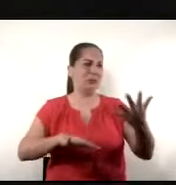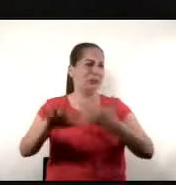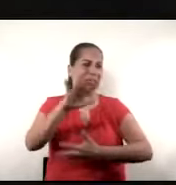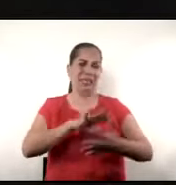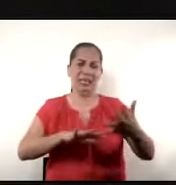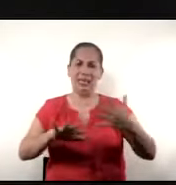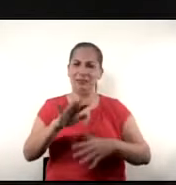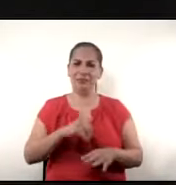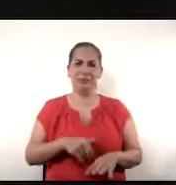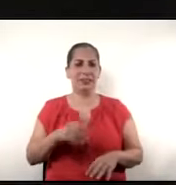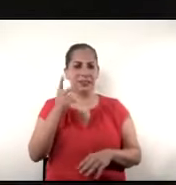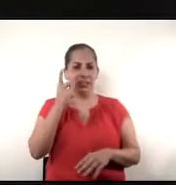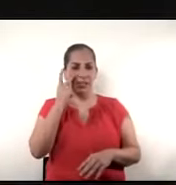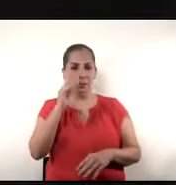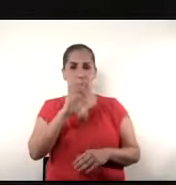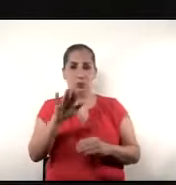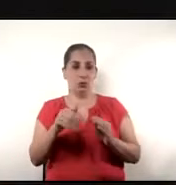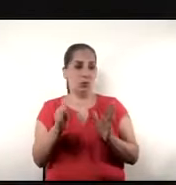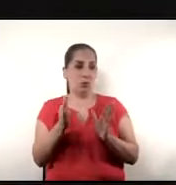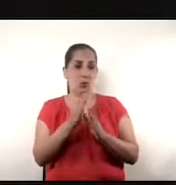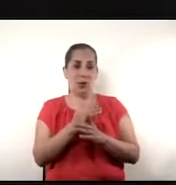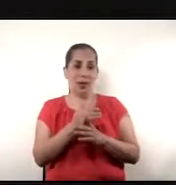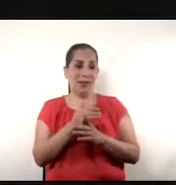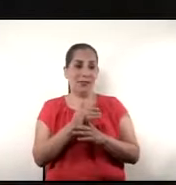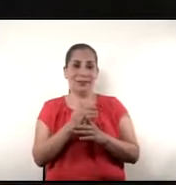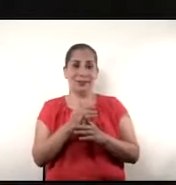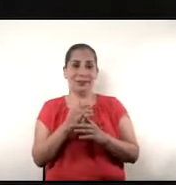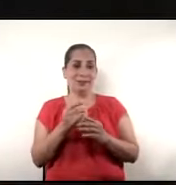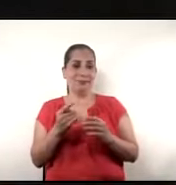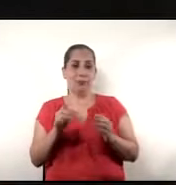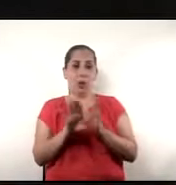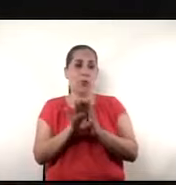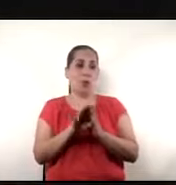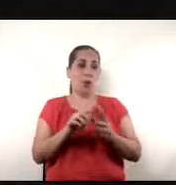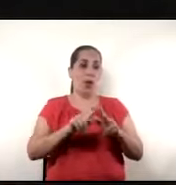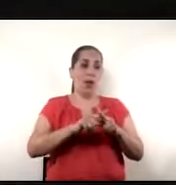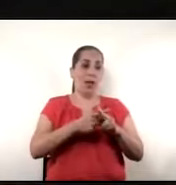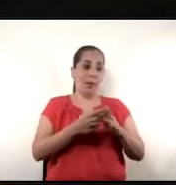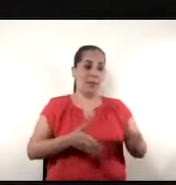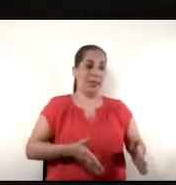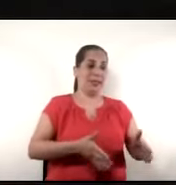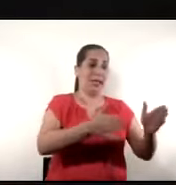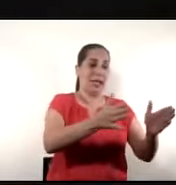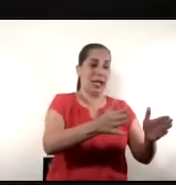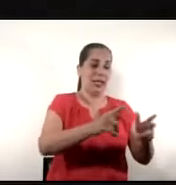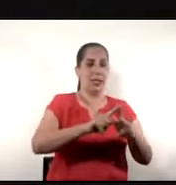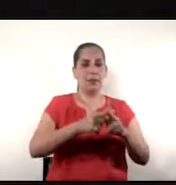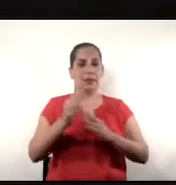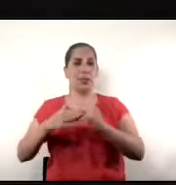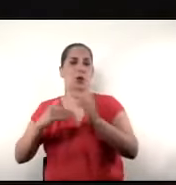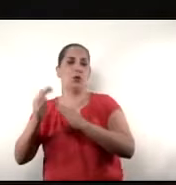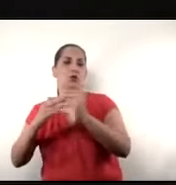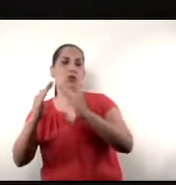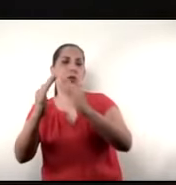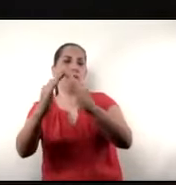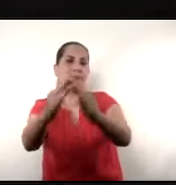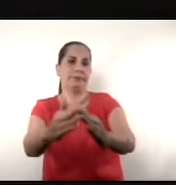hacen alrededor de las rutas, básicamente. Conforme se va abriendo una calle, pues ahí se empiezan a construir